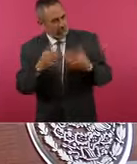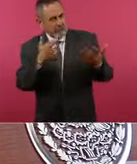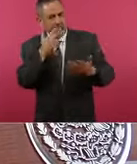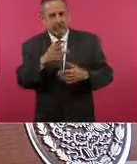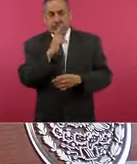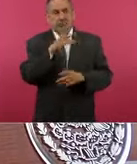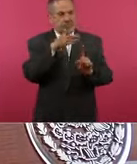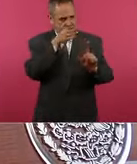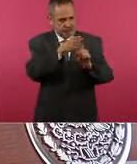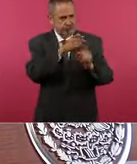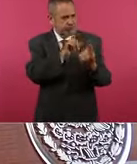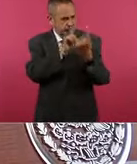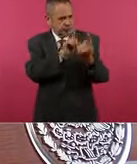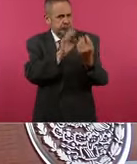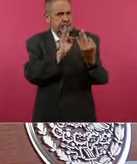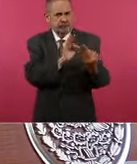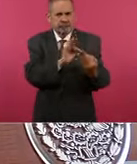Prefiero a Lozano.